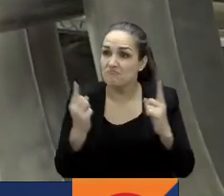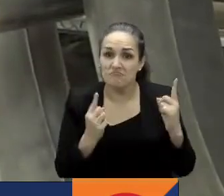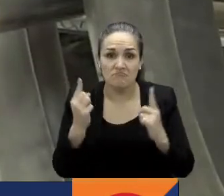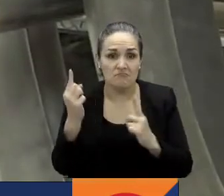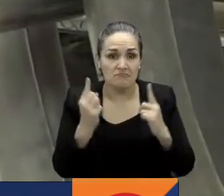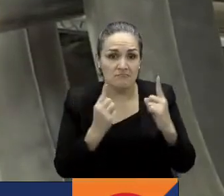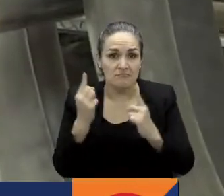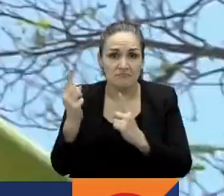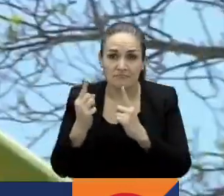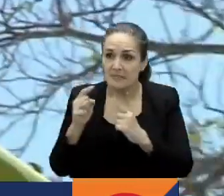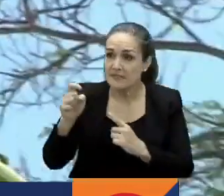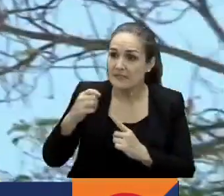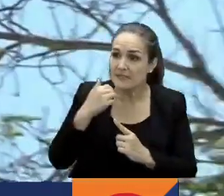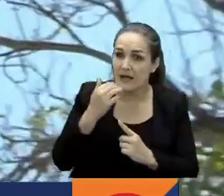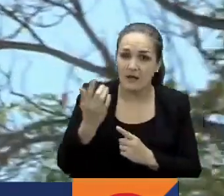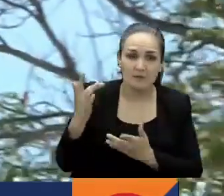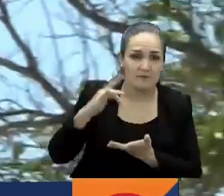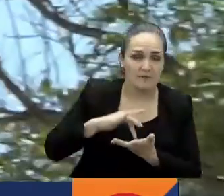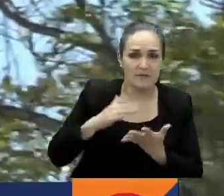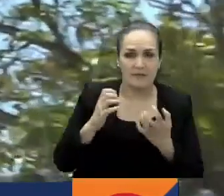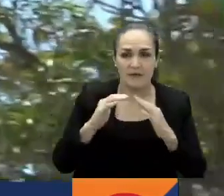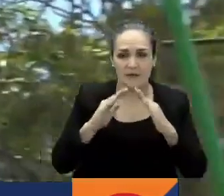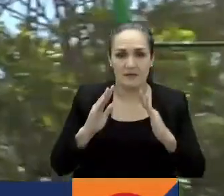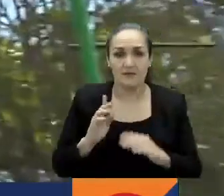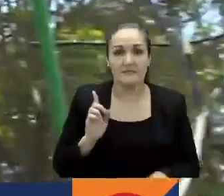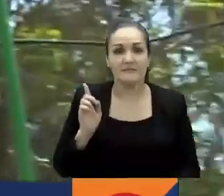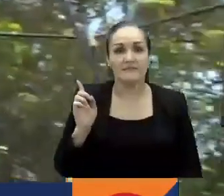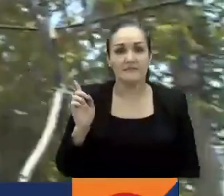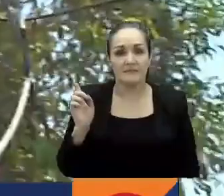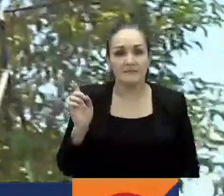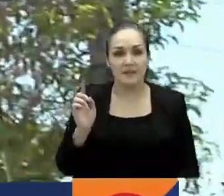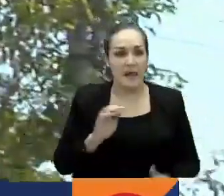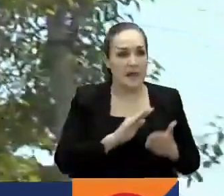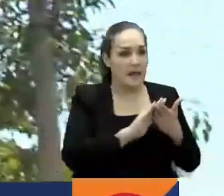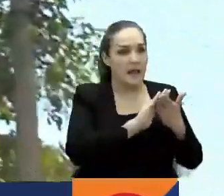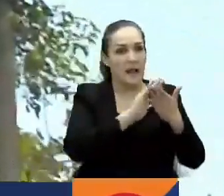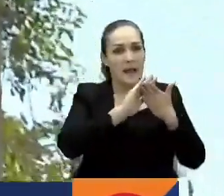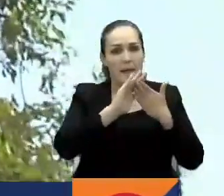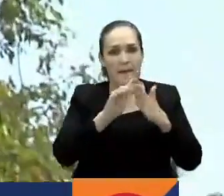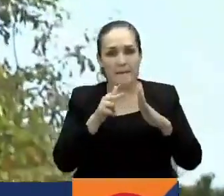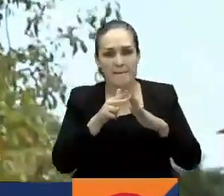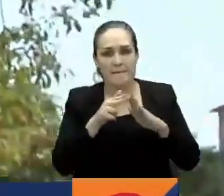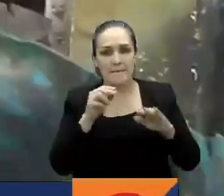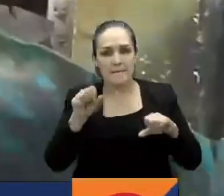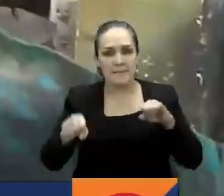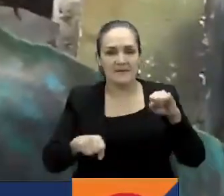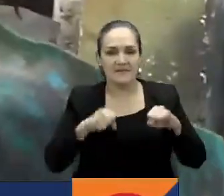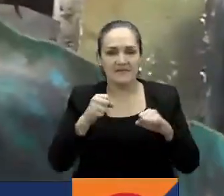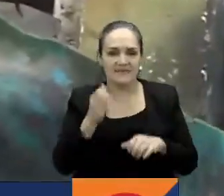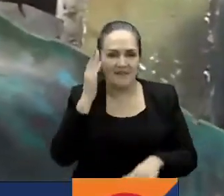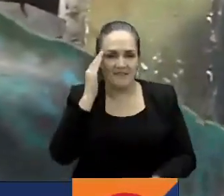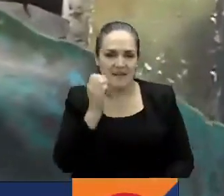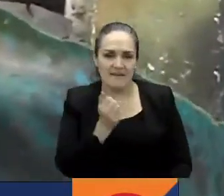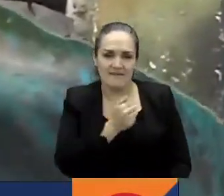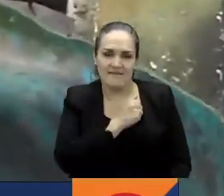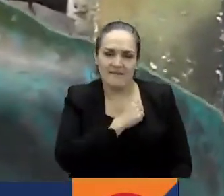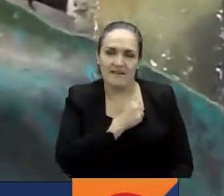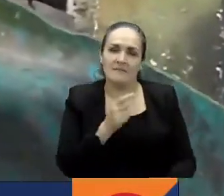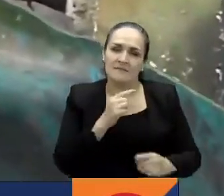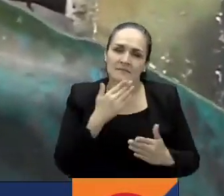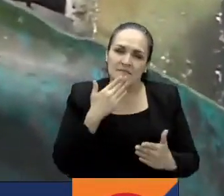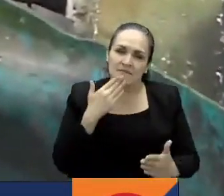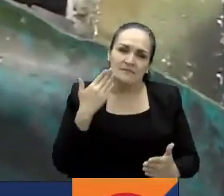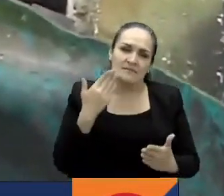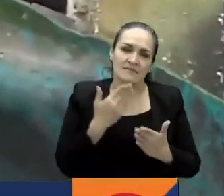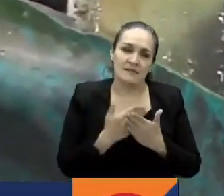personas necesitadas. Dejó este monumento a medio hacer, en honor a las bicicletas que tanto amaba y una estela de agradecimientos que